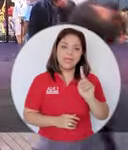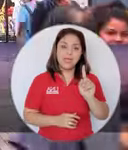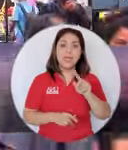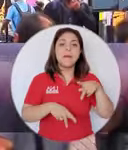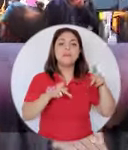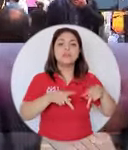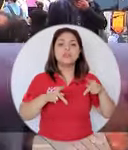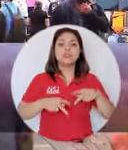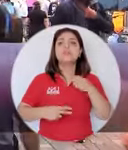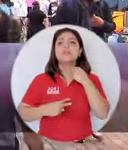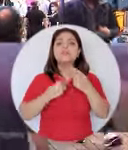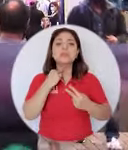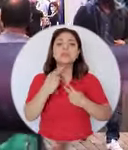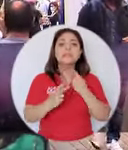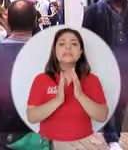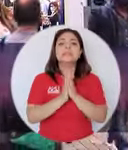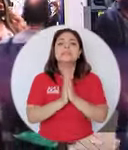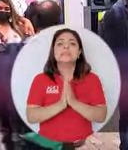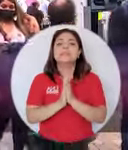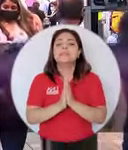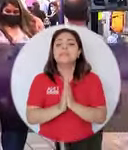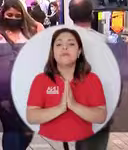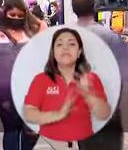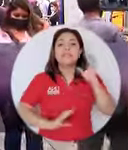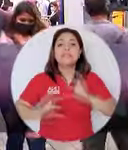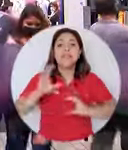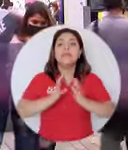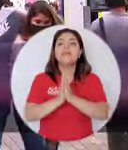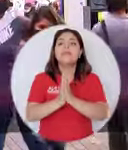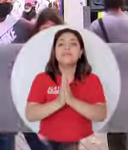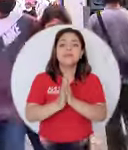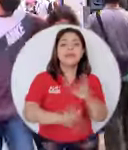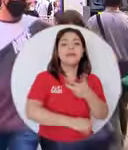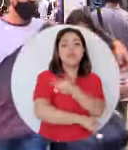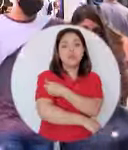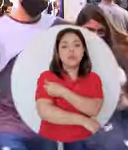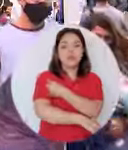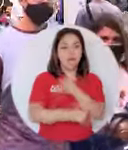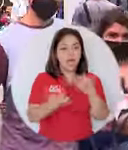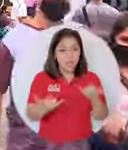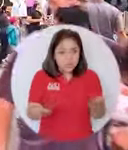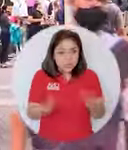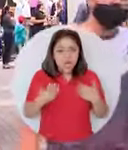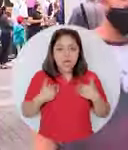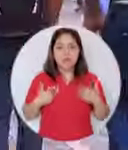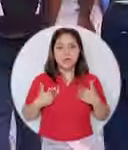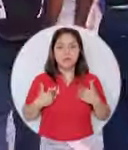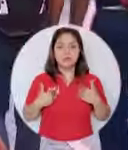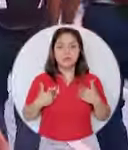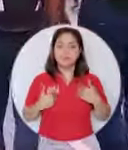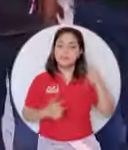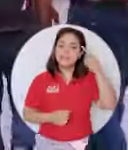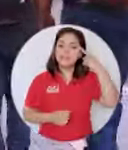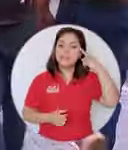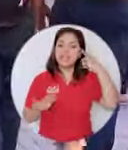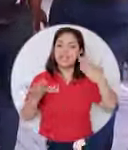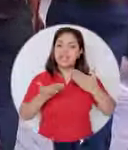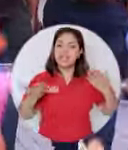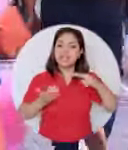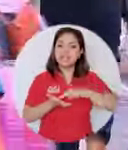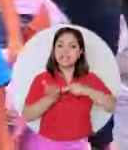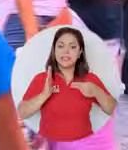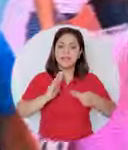olvidemos esas voces de súplica ante la ciencia que llegáramos a tener, y hoy en día lo tenemos presente. Pero tenemos que